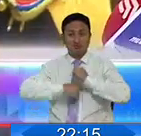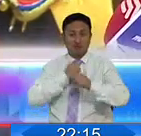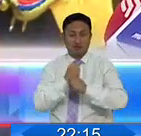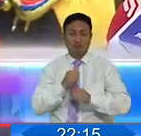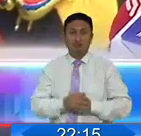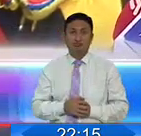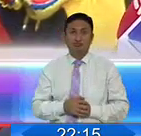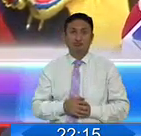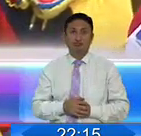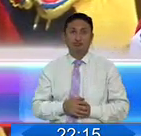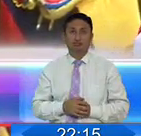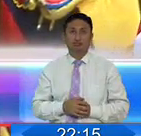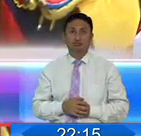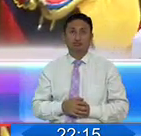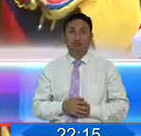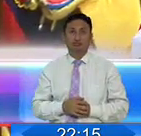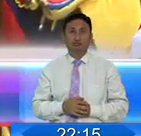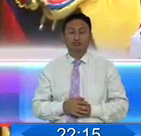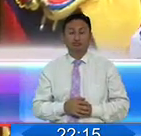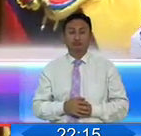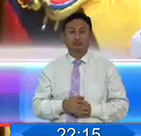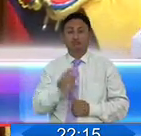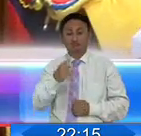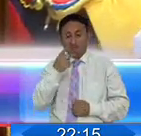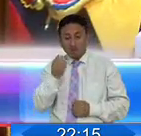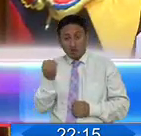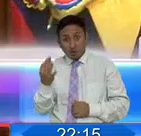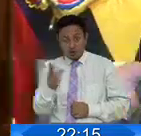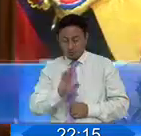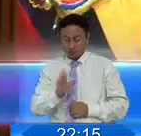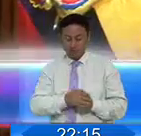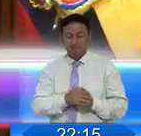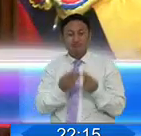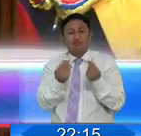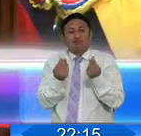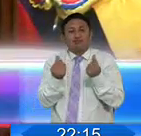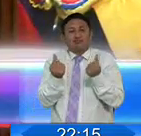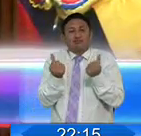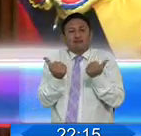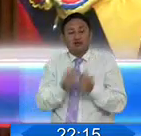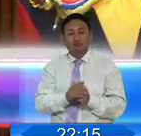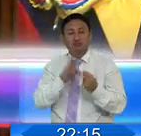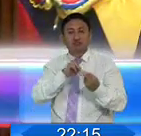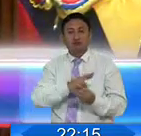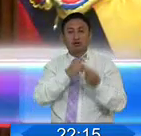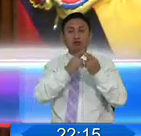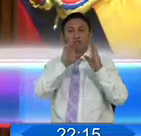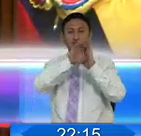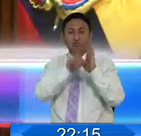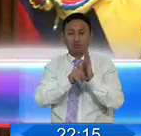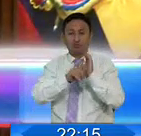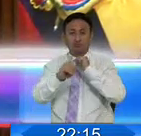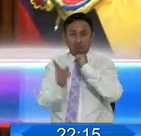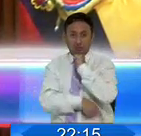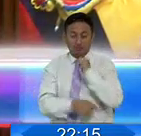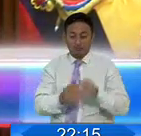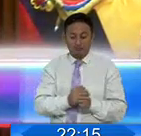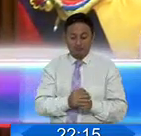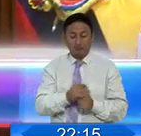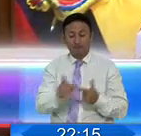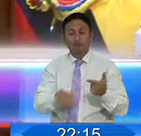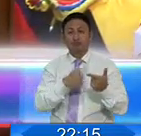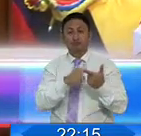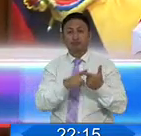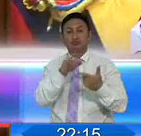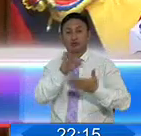no solamente hay que ver la cantidad de acción o la calidad es decir haber aprobado reformas integrales al código orgánico / penal haber